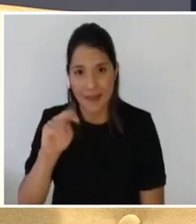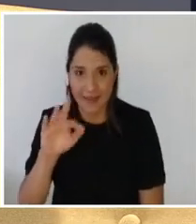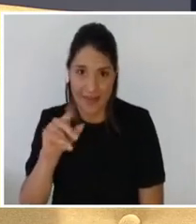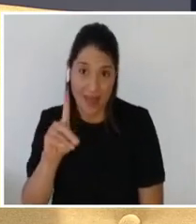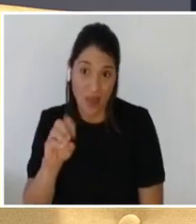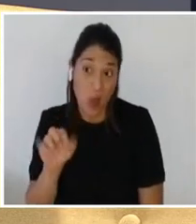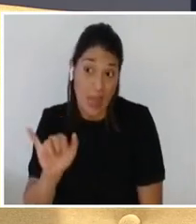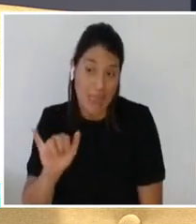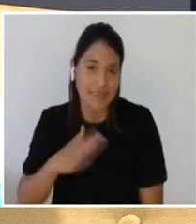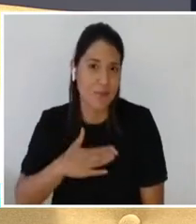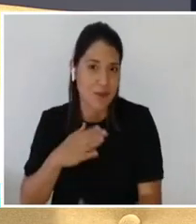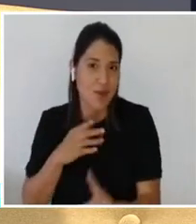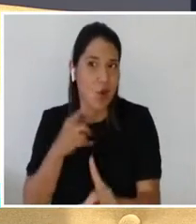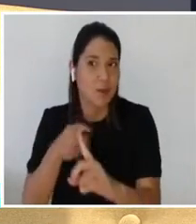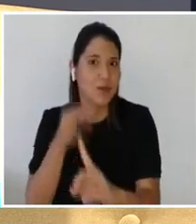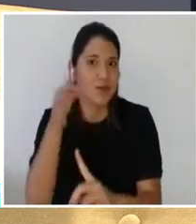empezó